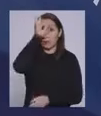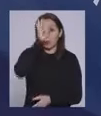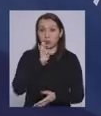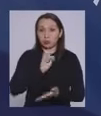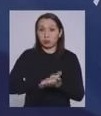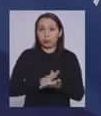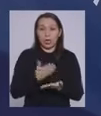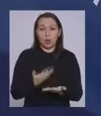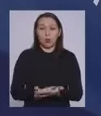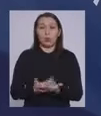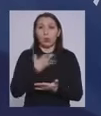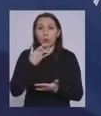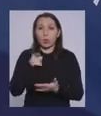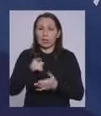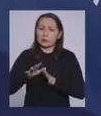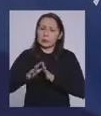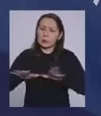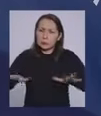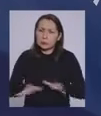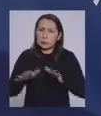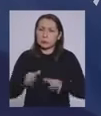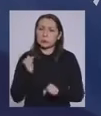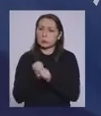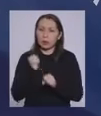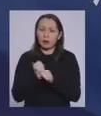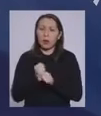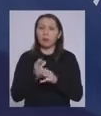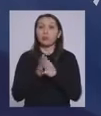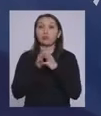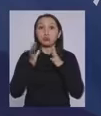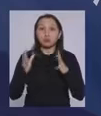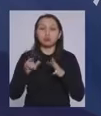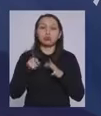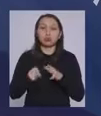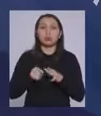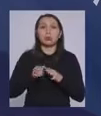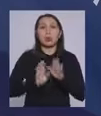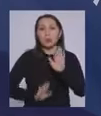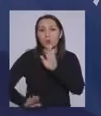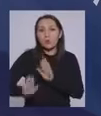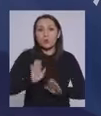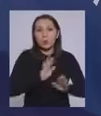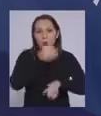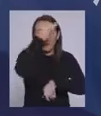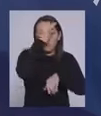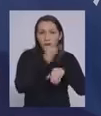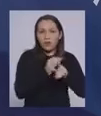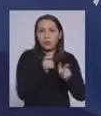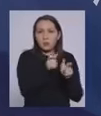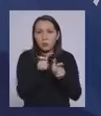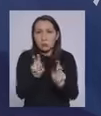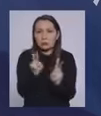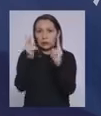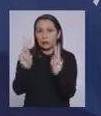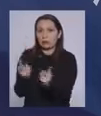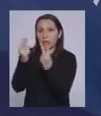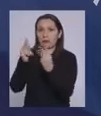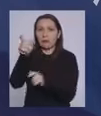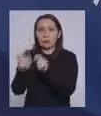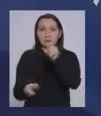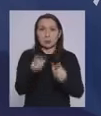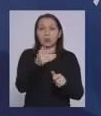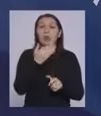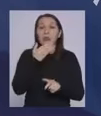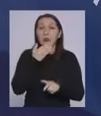salud porque se han sacado la mugre trabajando por mantener a nuestros pacientes vivos y